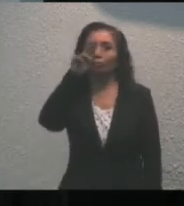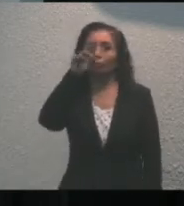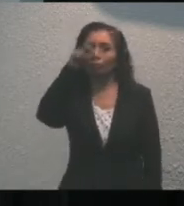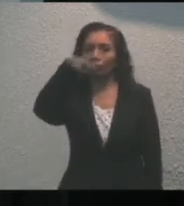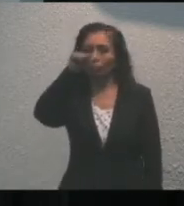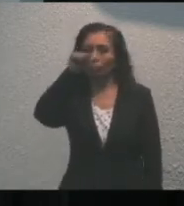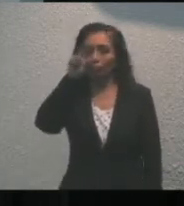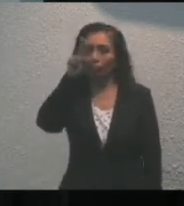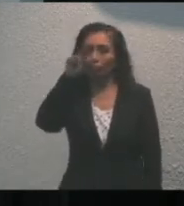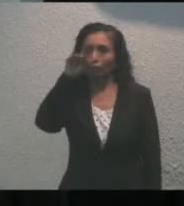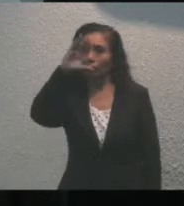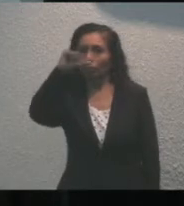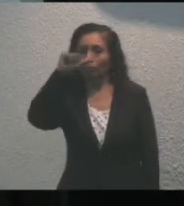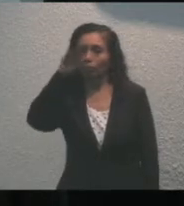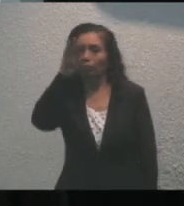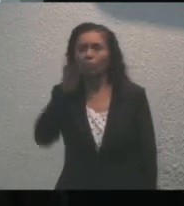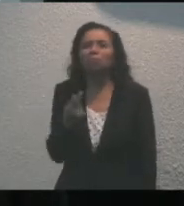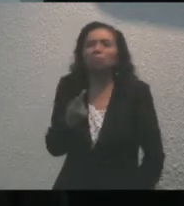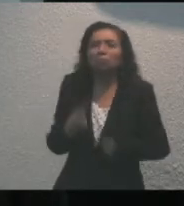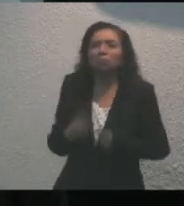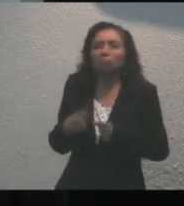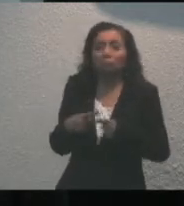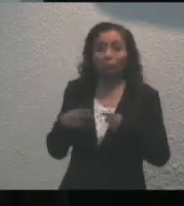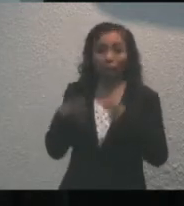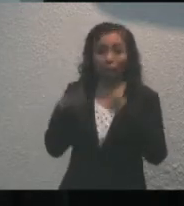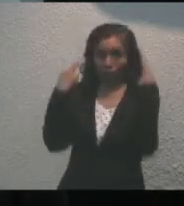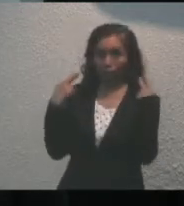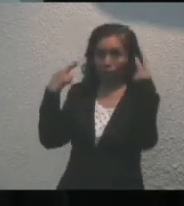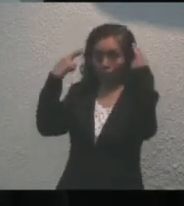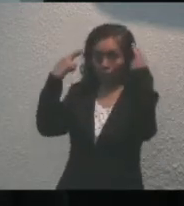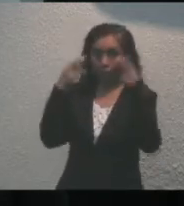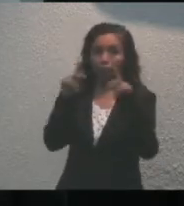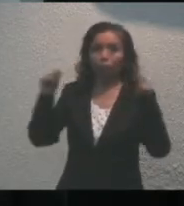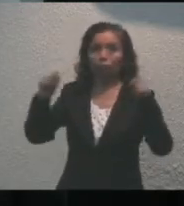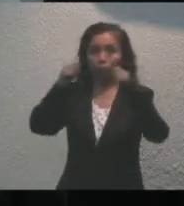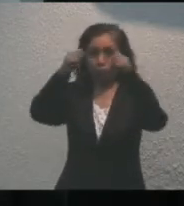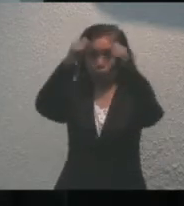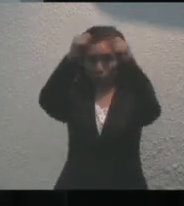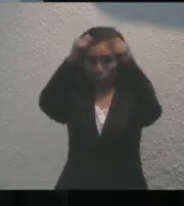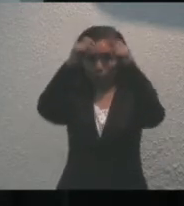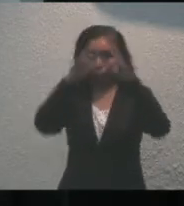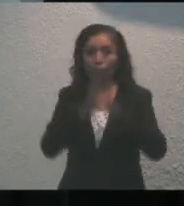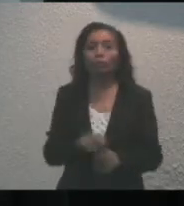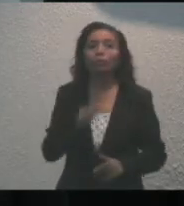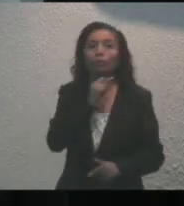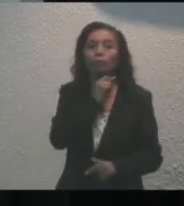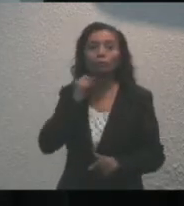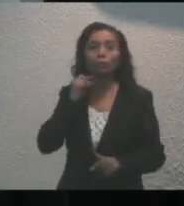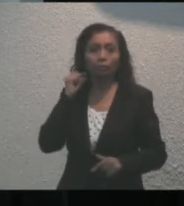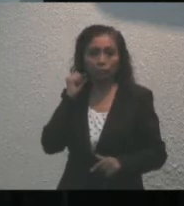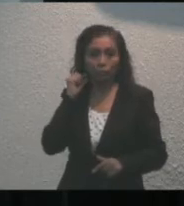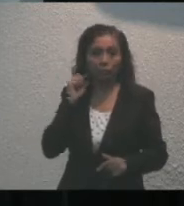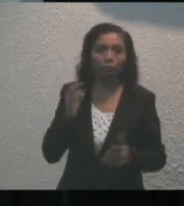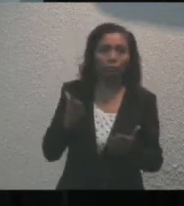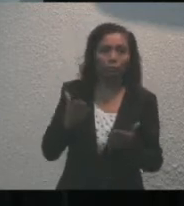nombre de la reina de Tulum, sacerdotisa y jefa militar de los Cruzov.